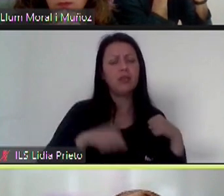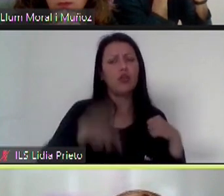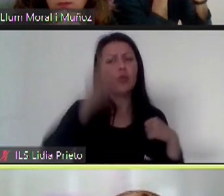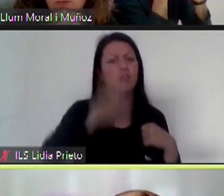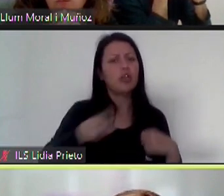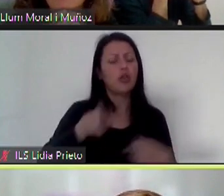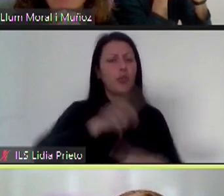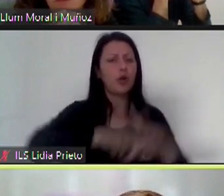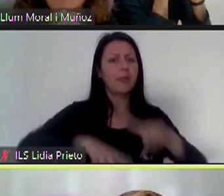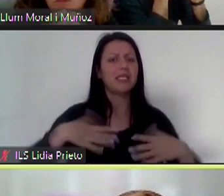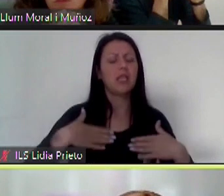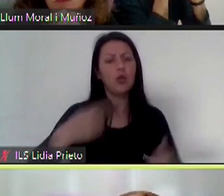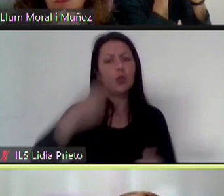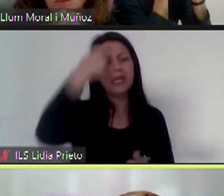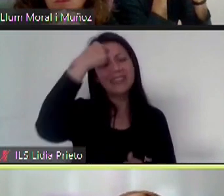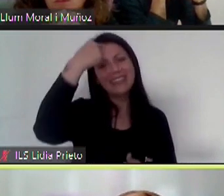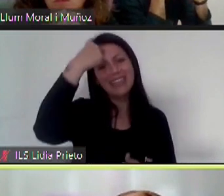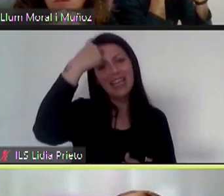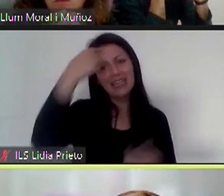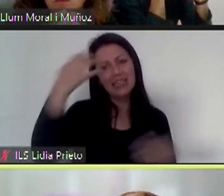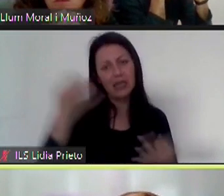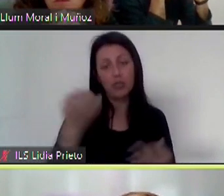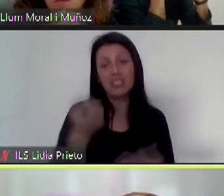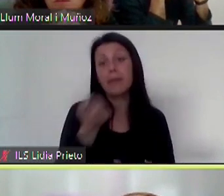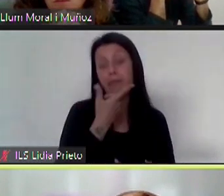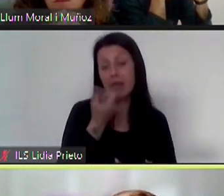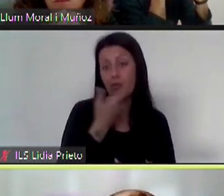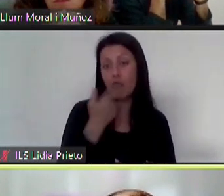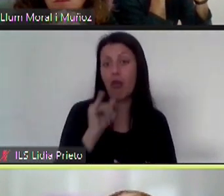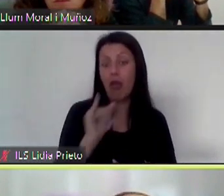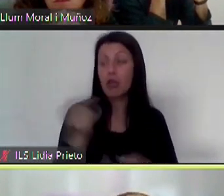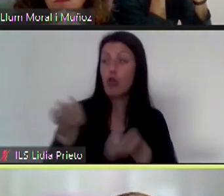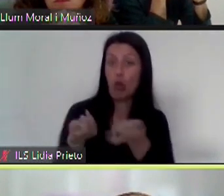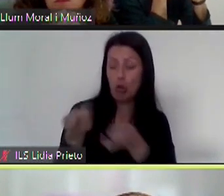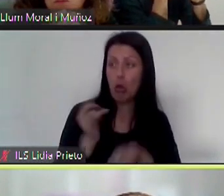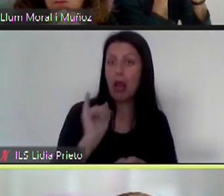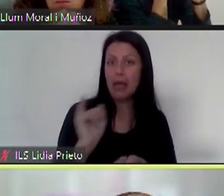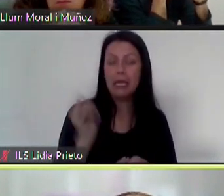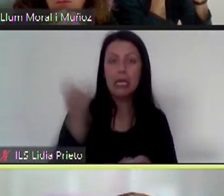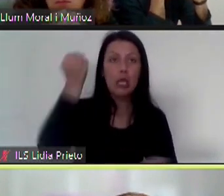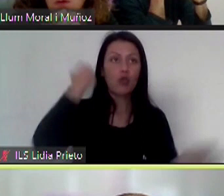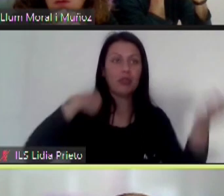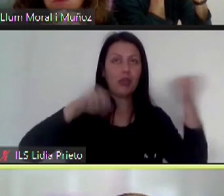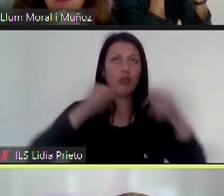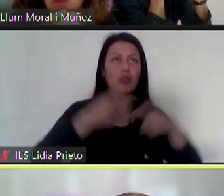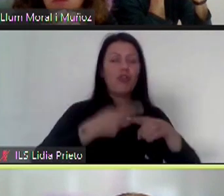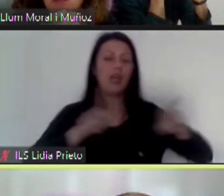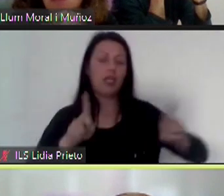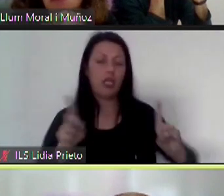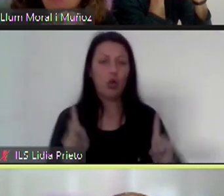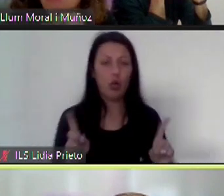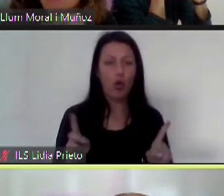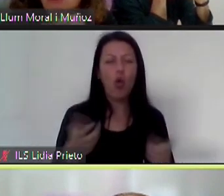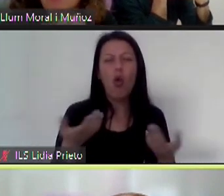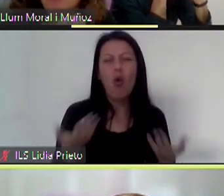sería la misma siempre y cuando esa persona esté medicada y esté bajo control, no va a comportarse de forma distinta. O hay